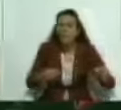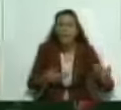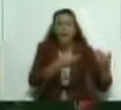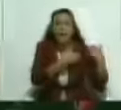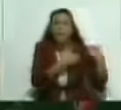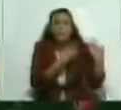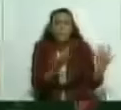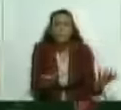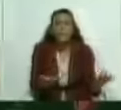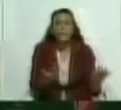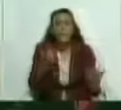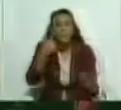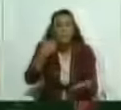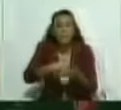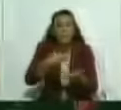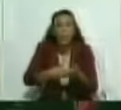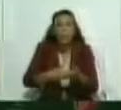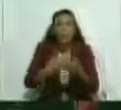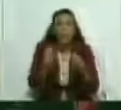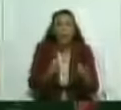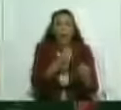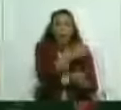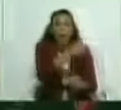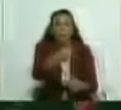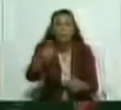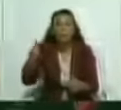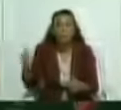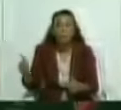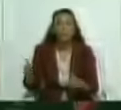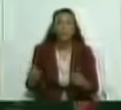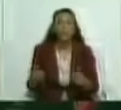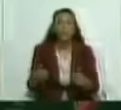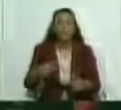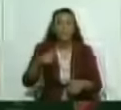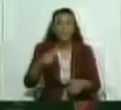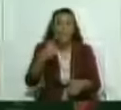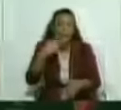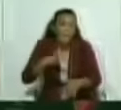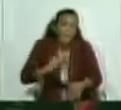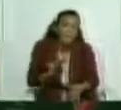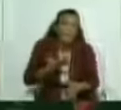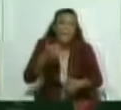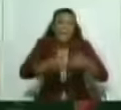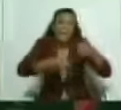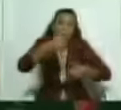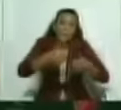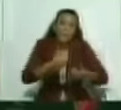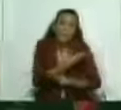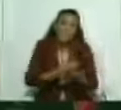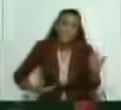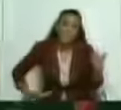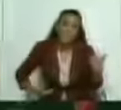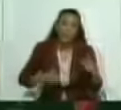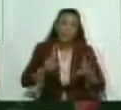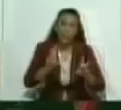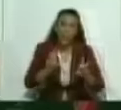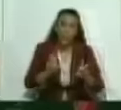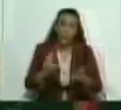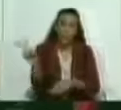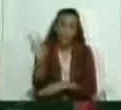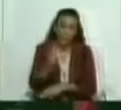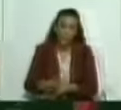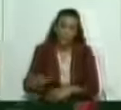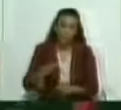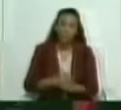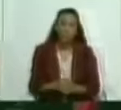encargadas de verificar el estatus de cada uno de los aspirantes a presidente de la